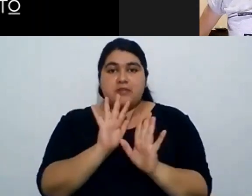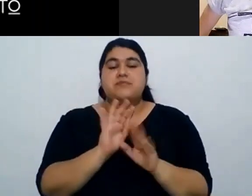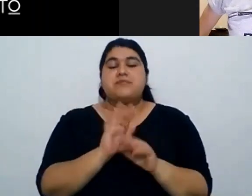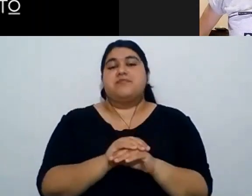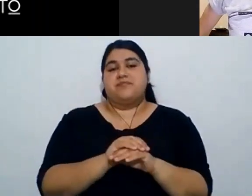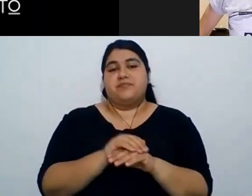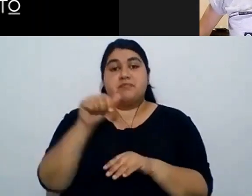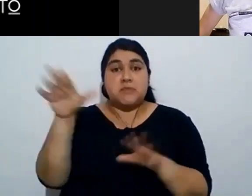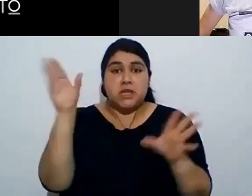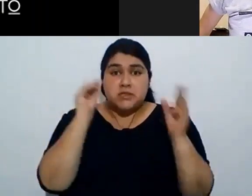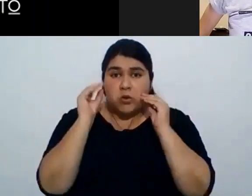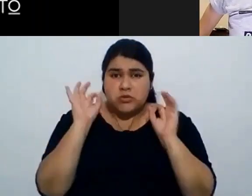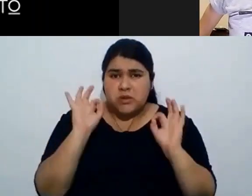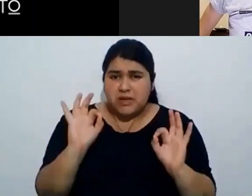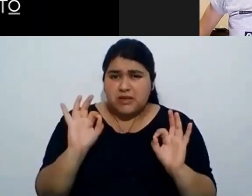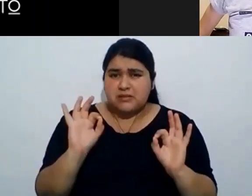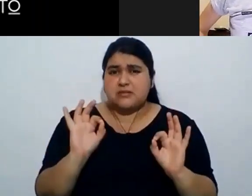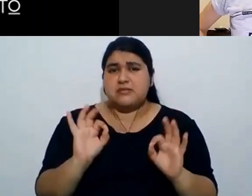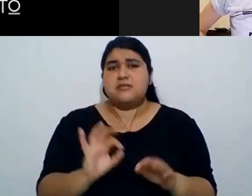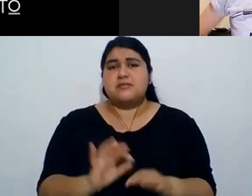¿se me escucha bien?